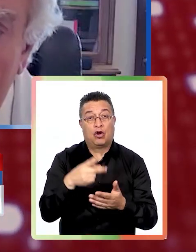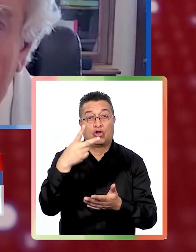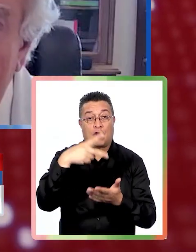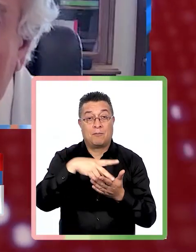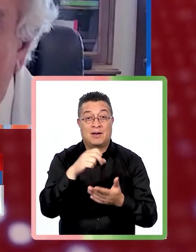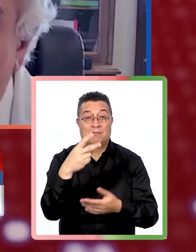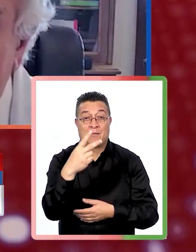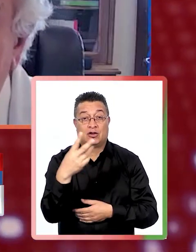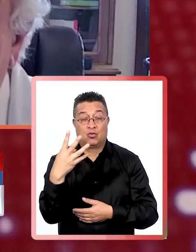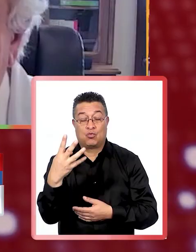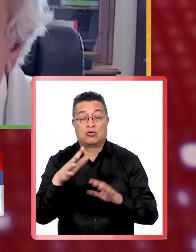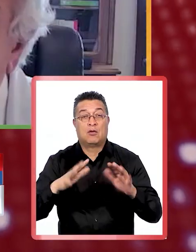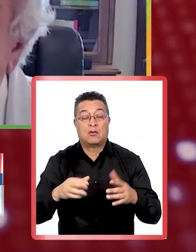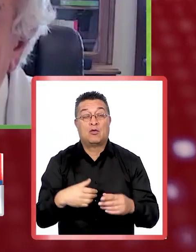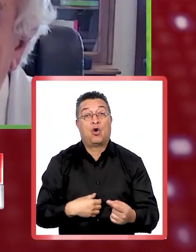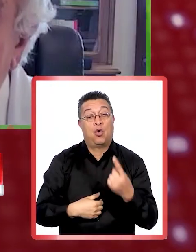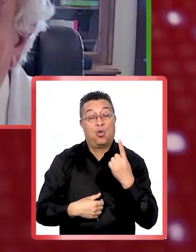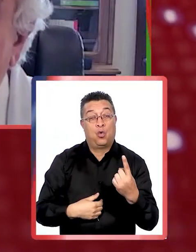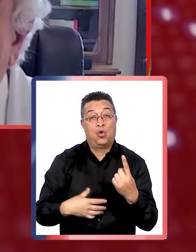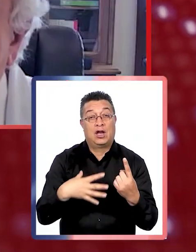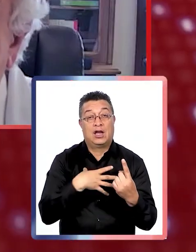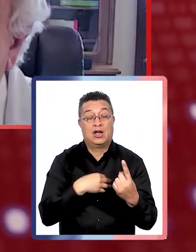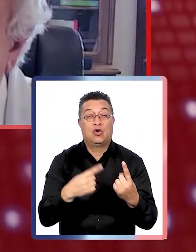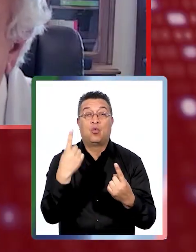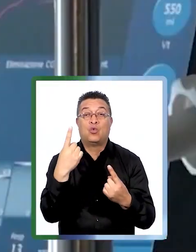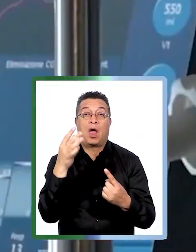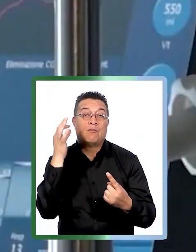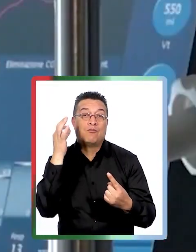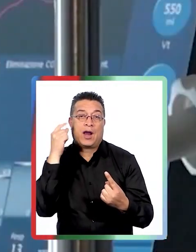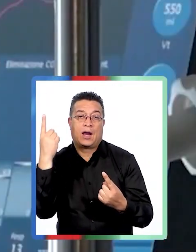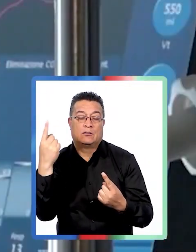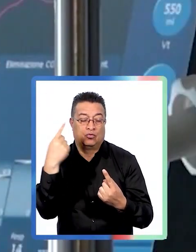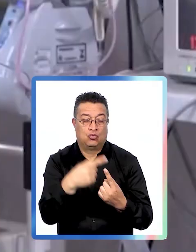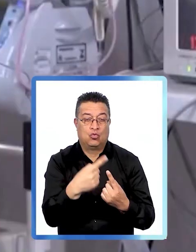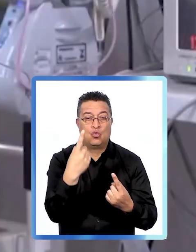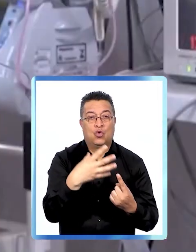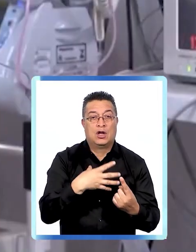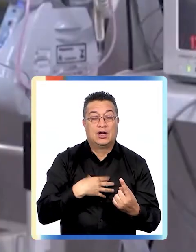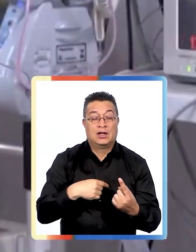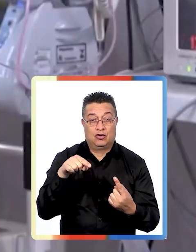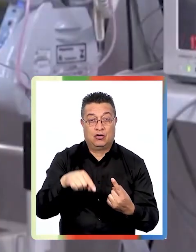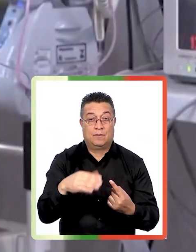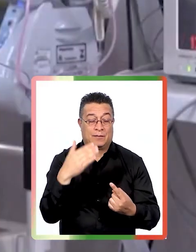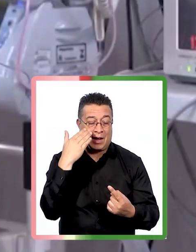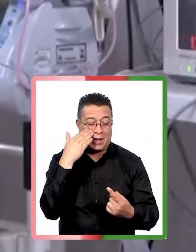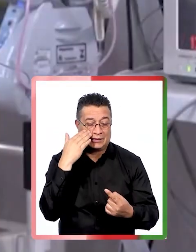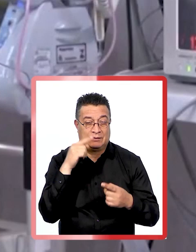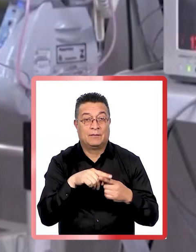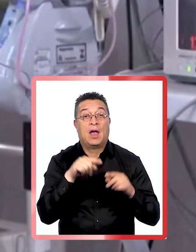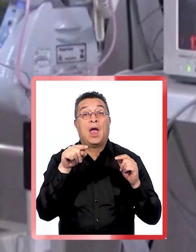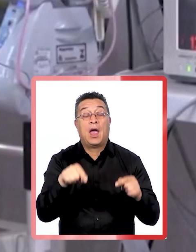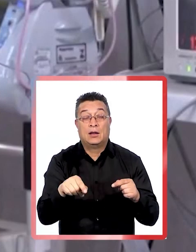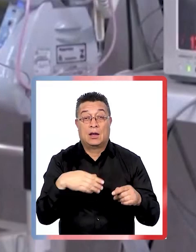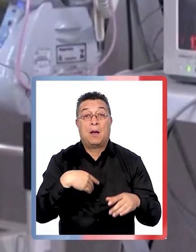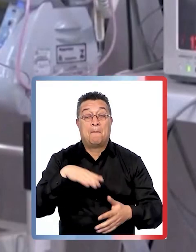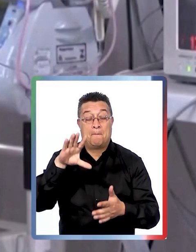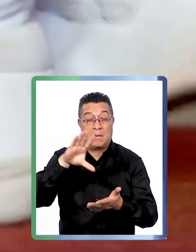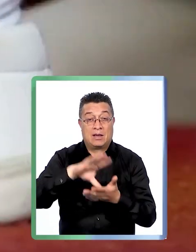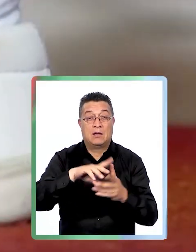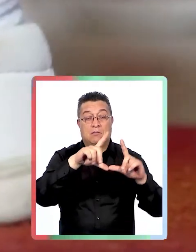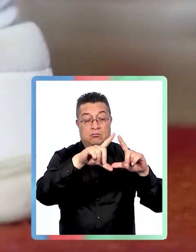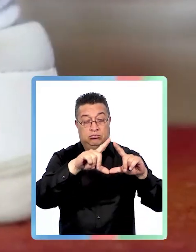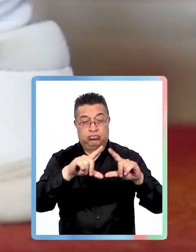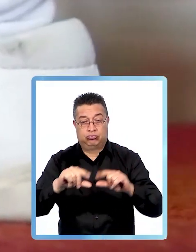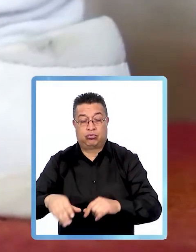de 2024, prácticamente un hijo por mujer. Seríamos el país que más